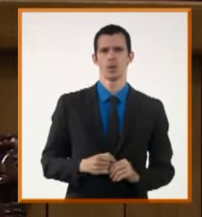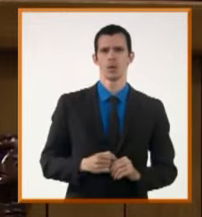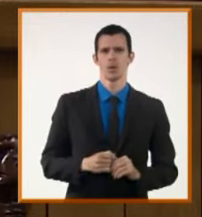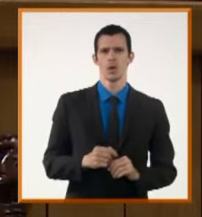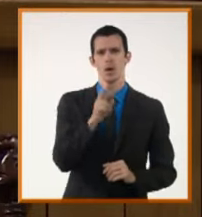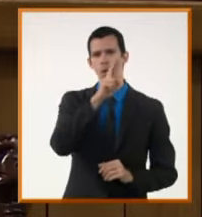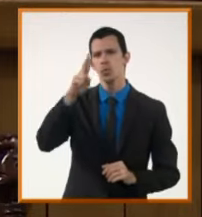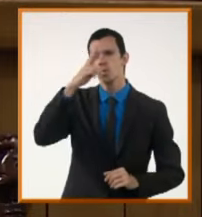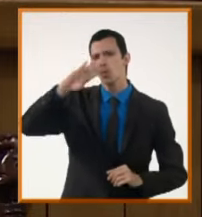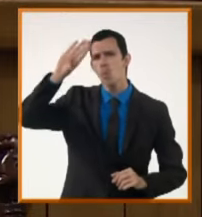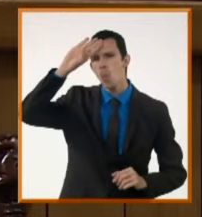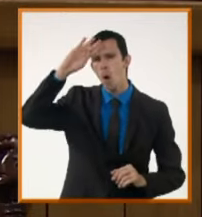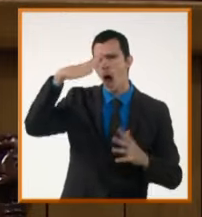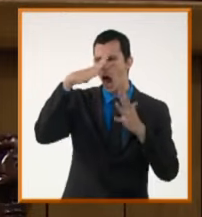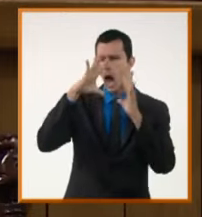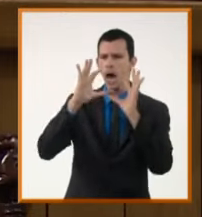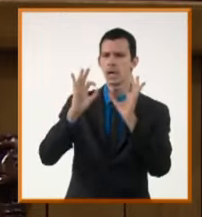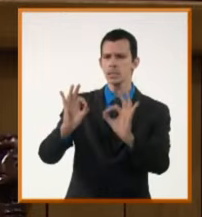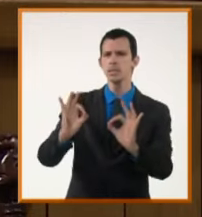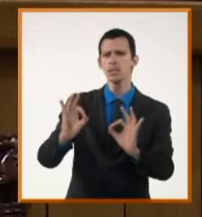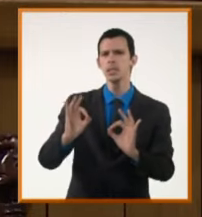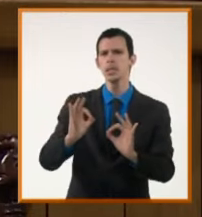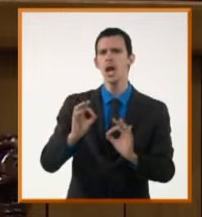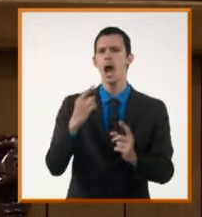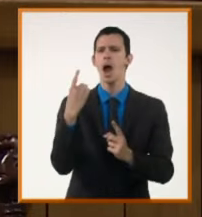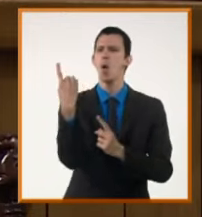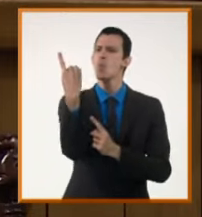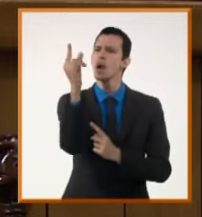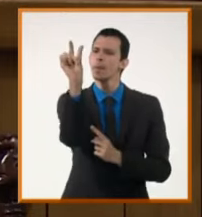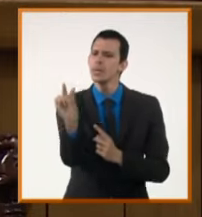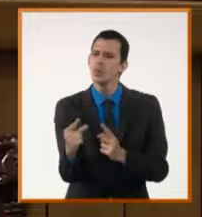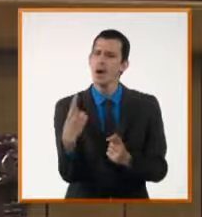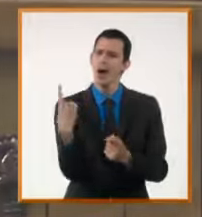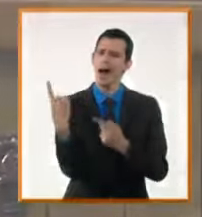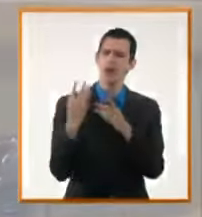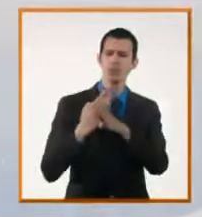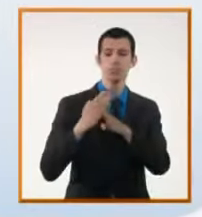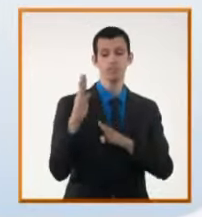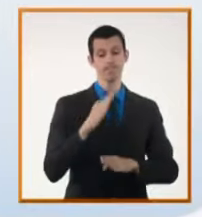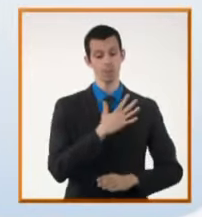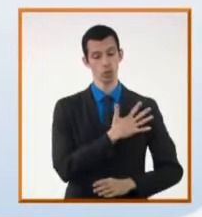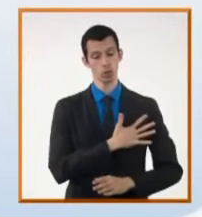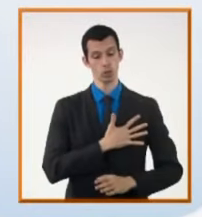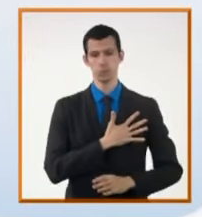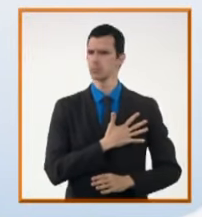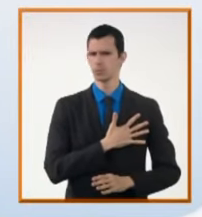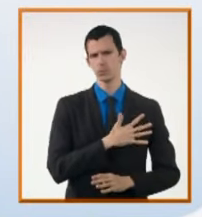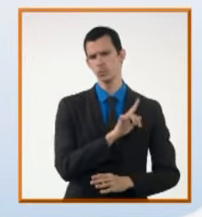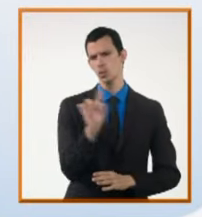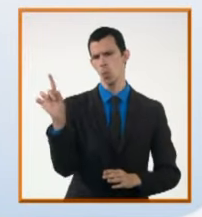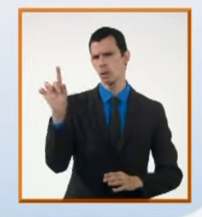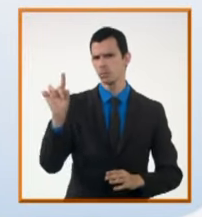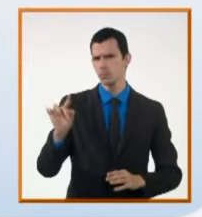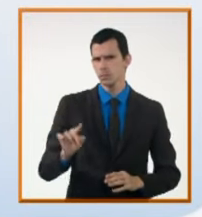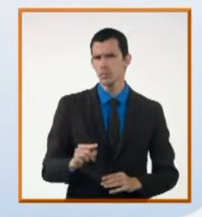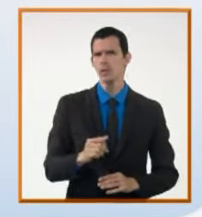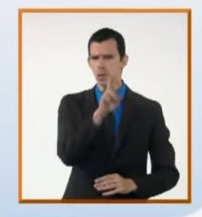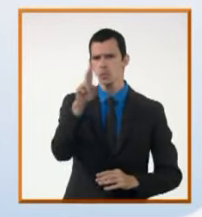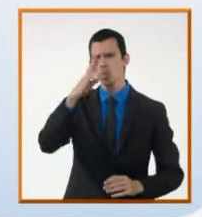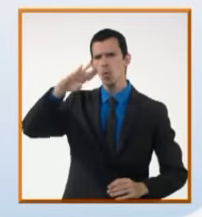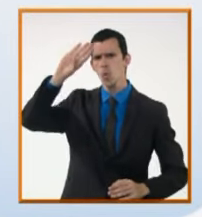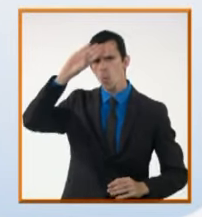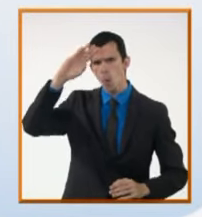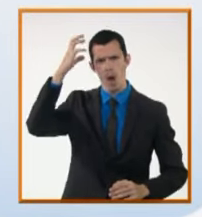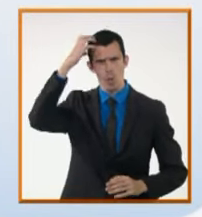desamparado. Y el Ministerio de Trabajo actualizará esa identificación de cuáles son los